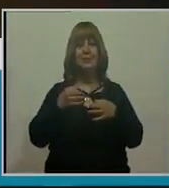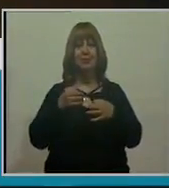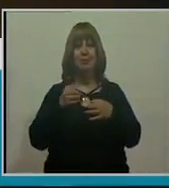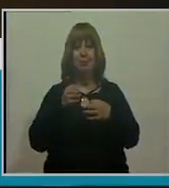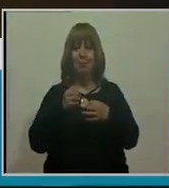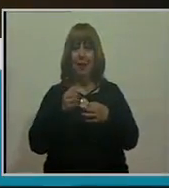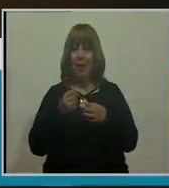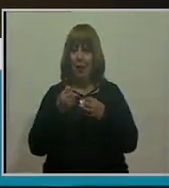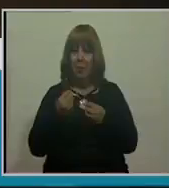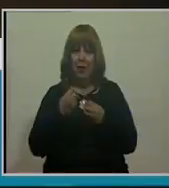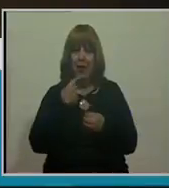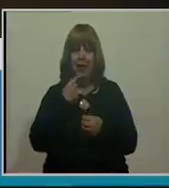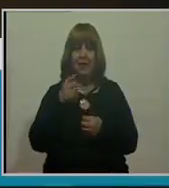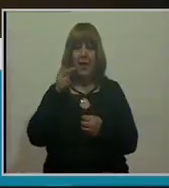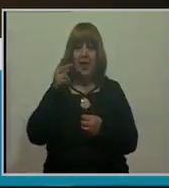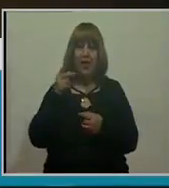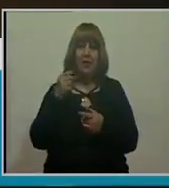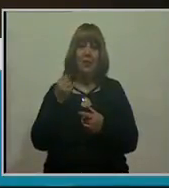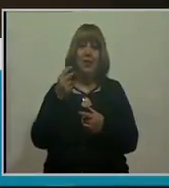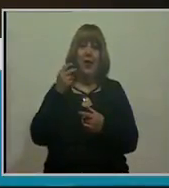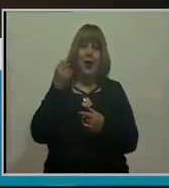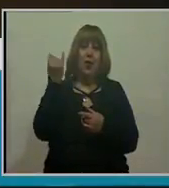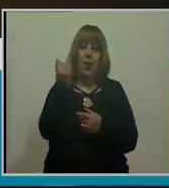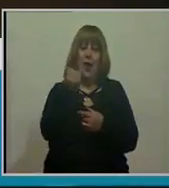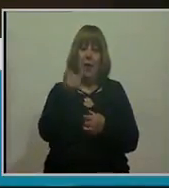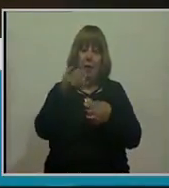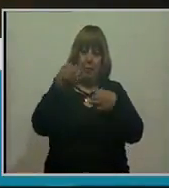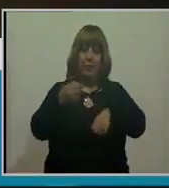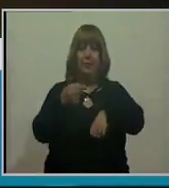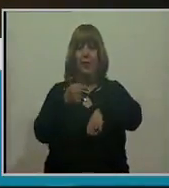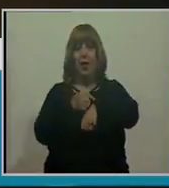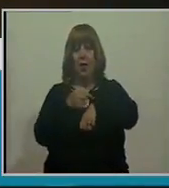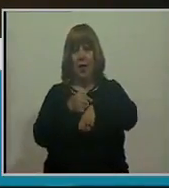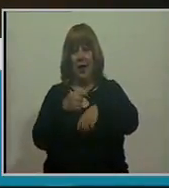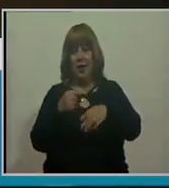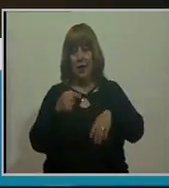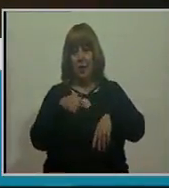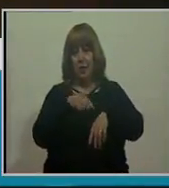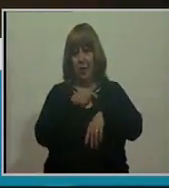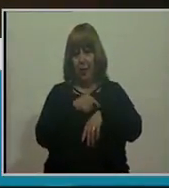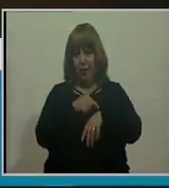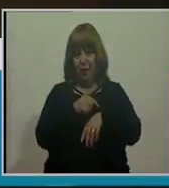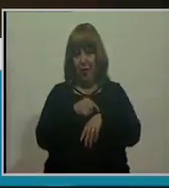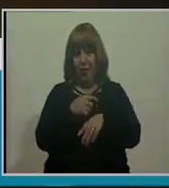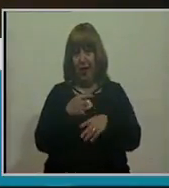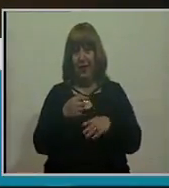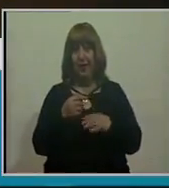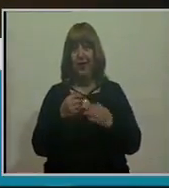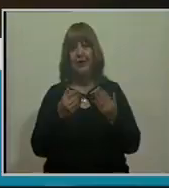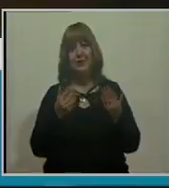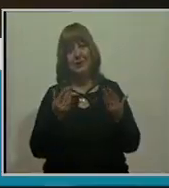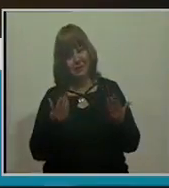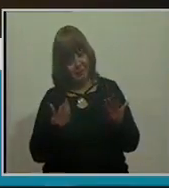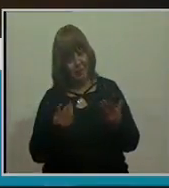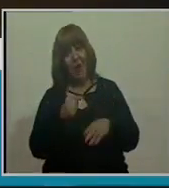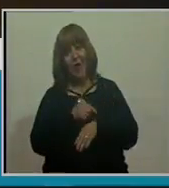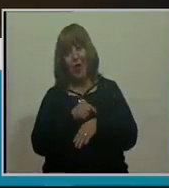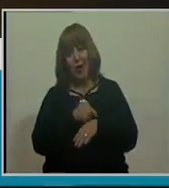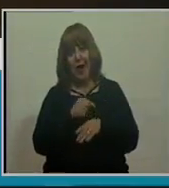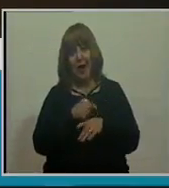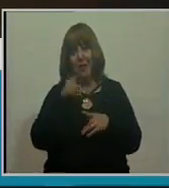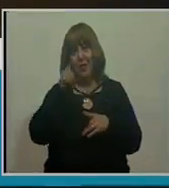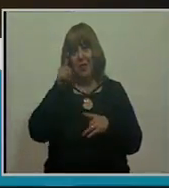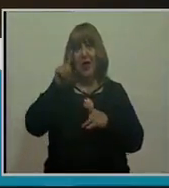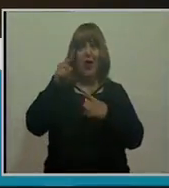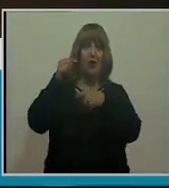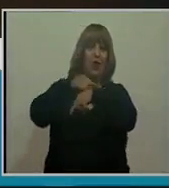Claro. Este es más difícil. ¿Por qué la complico? No, porque para ser exacto, por una cuestión horaria queda menos. Pero bueno, no quisiera corregirlo. No. Bueno, está bien. Bueno,